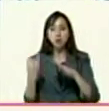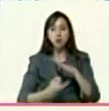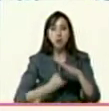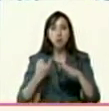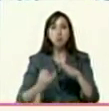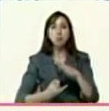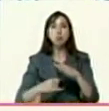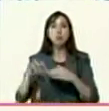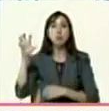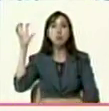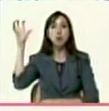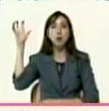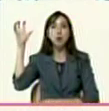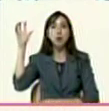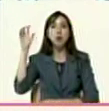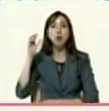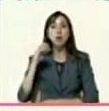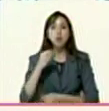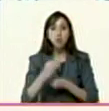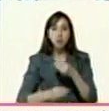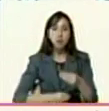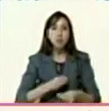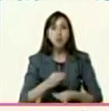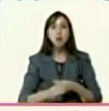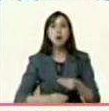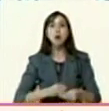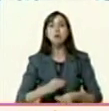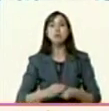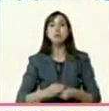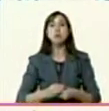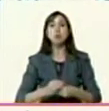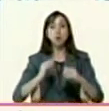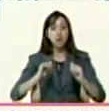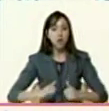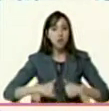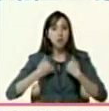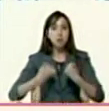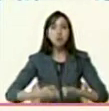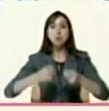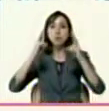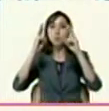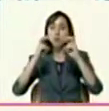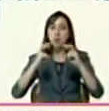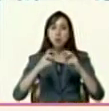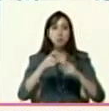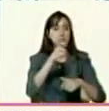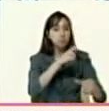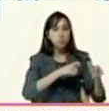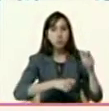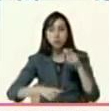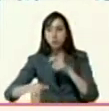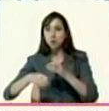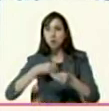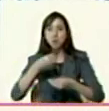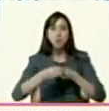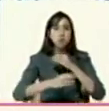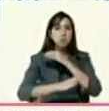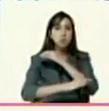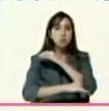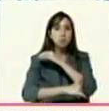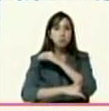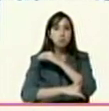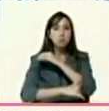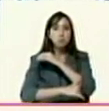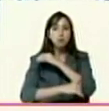encuentra practicar fiscalización, disponer el inicio de investigaciones sobre irregularidades contra el patrimonio público, así como